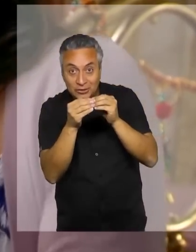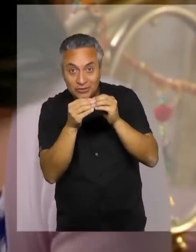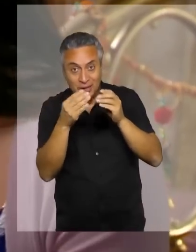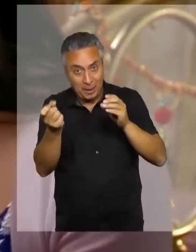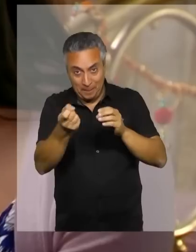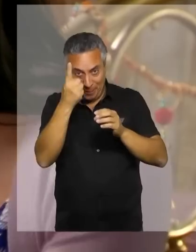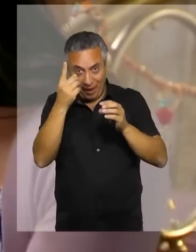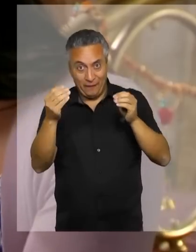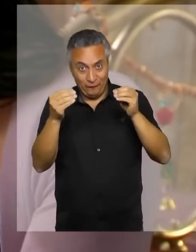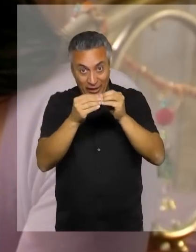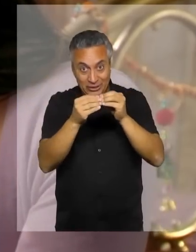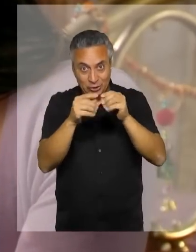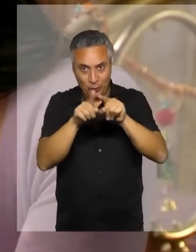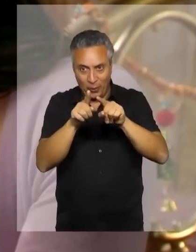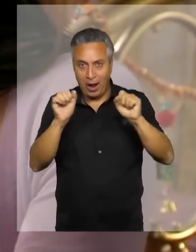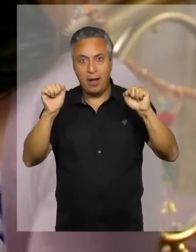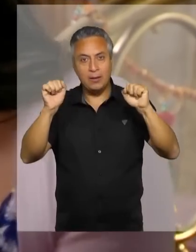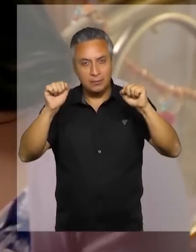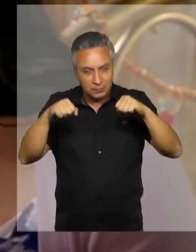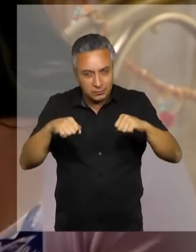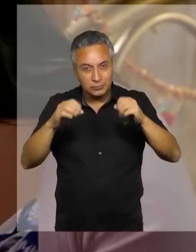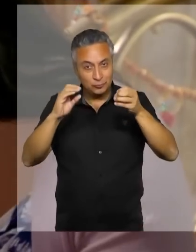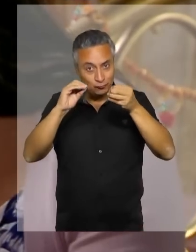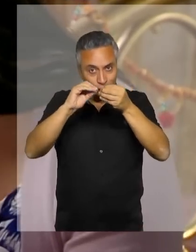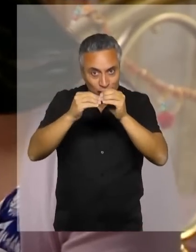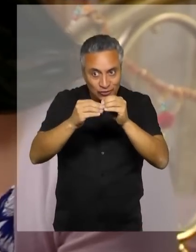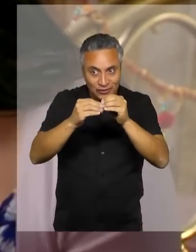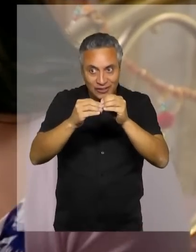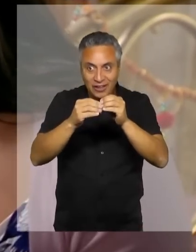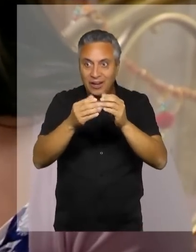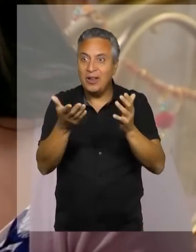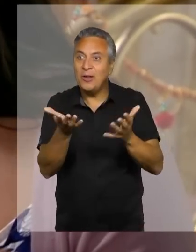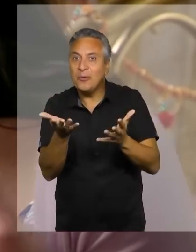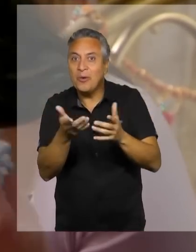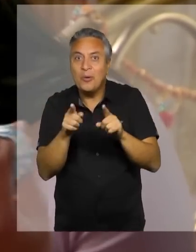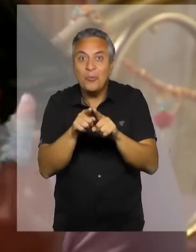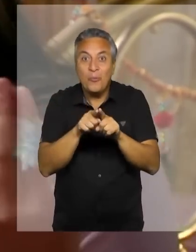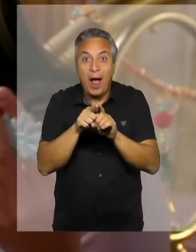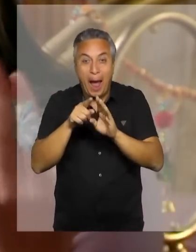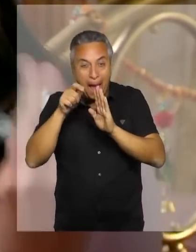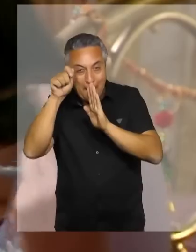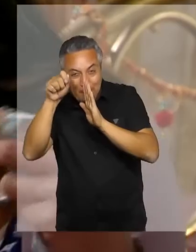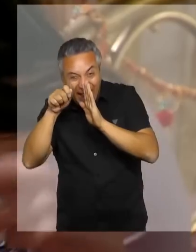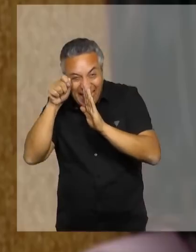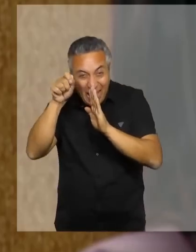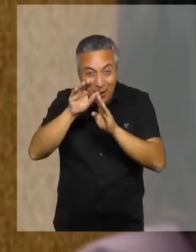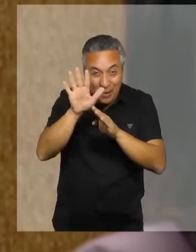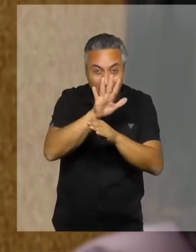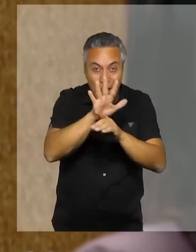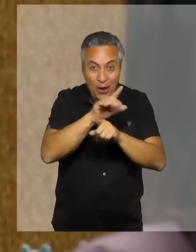beso con consentimiento. Fue como... ¿Fue como en las películas? ¿Como imaginaba?